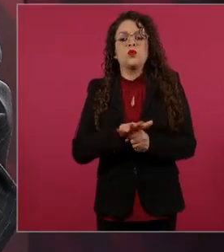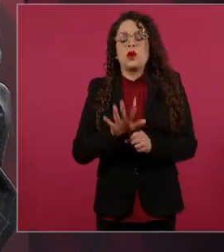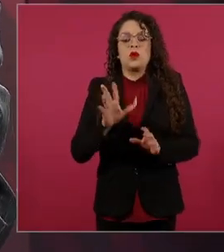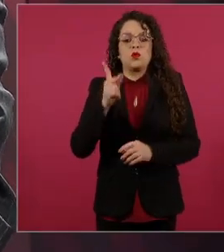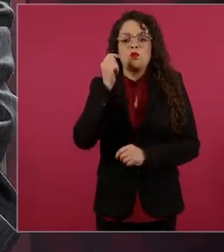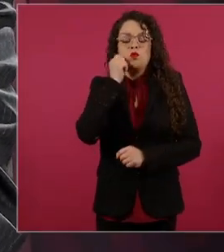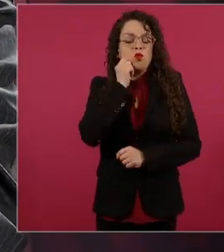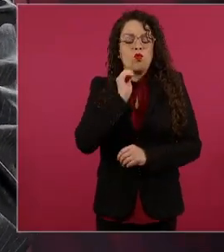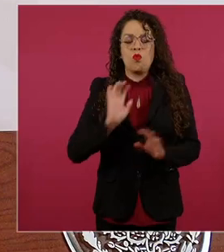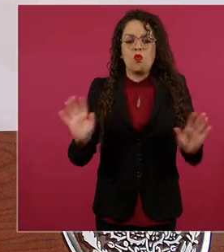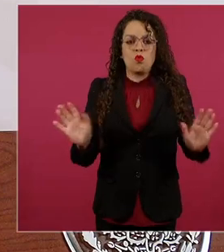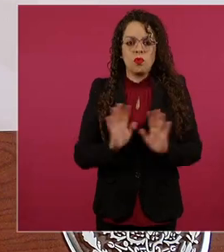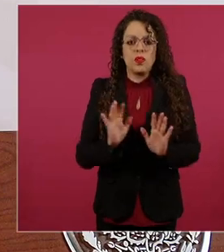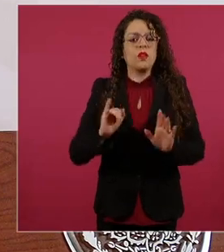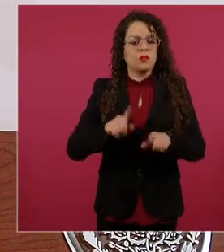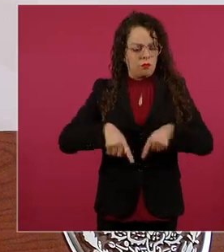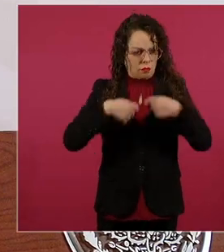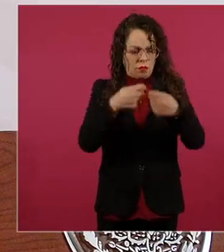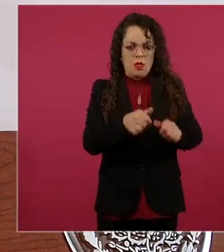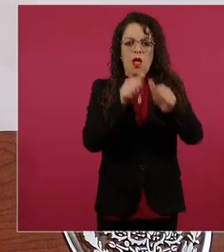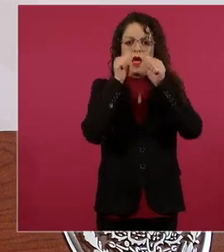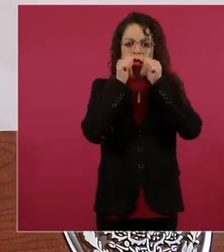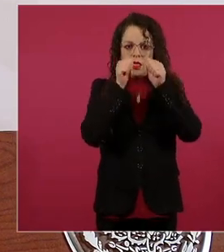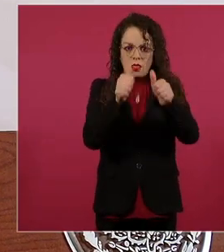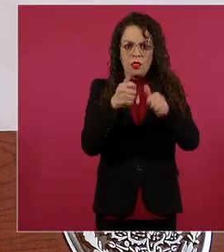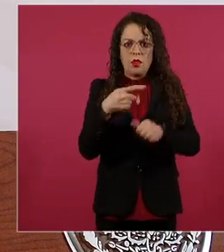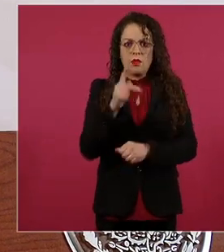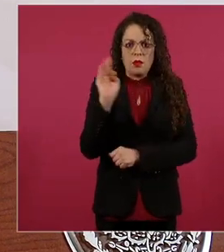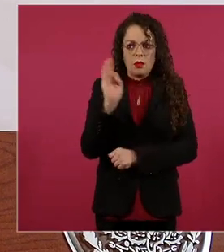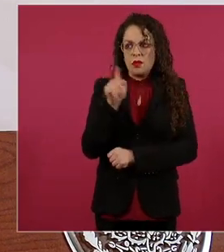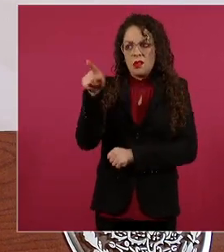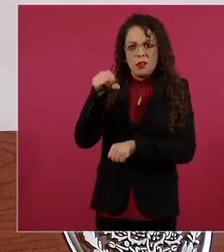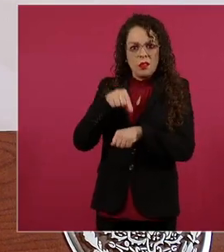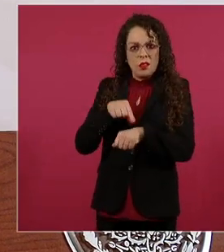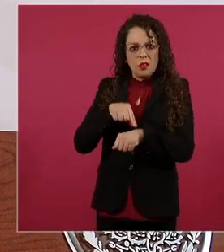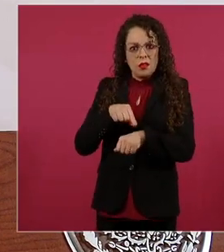y si no hay los especialistas